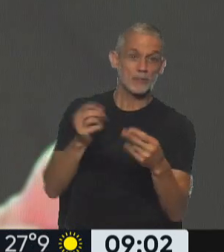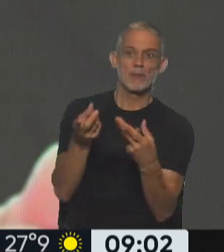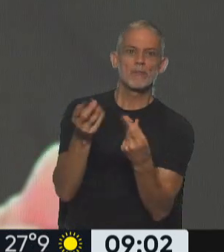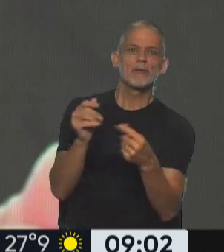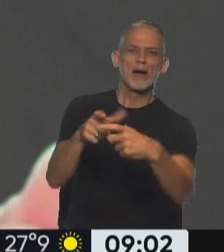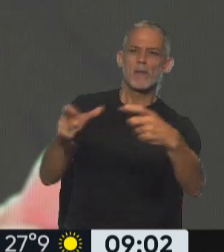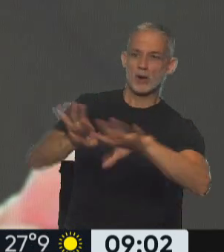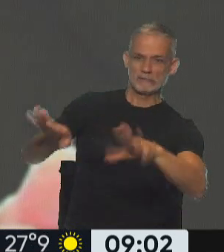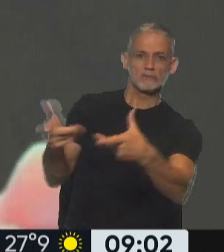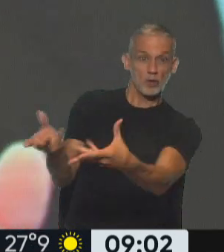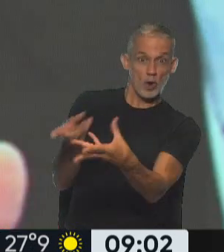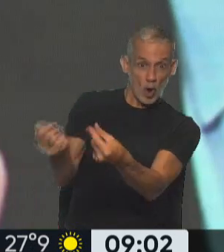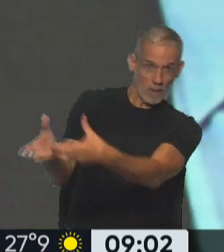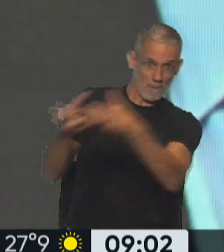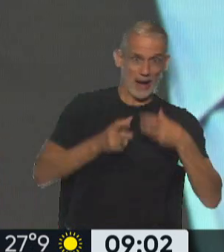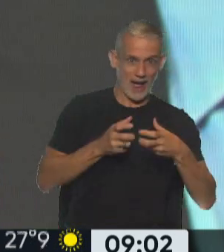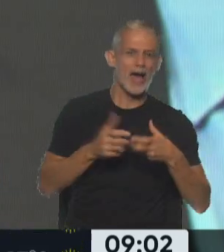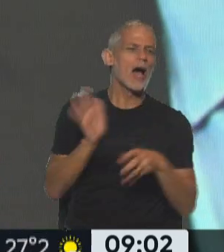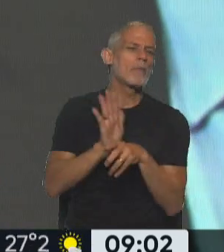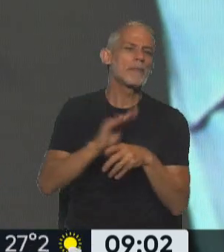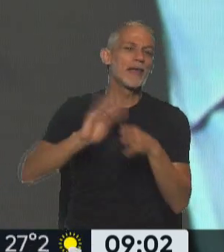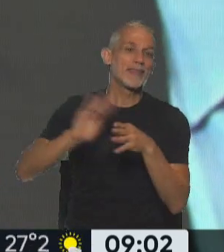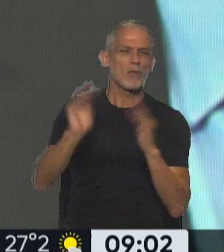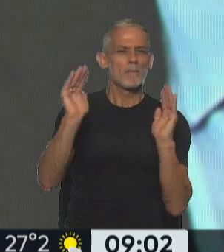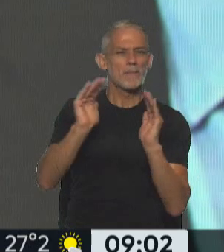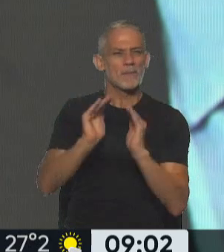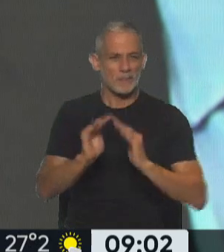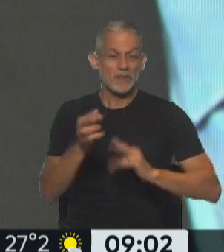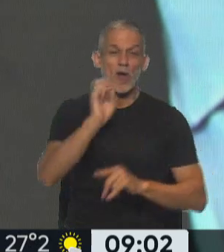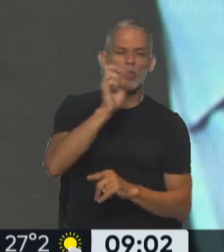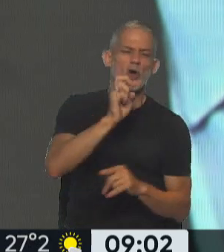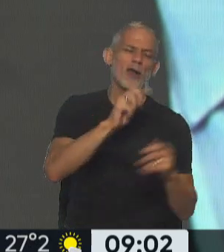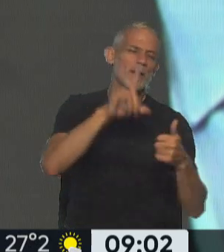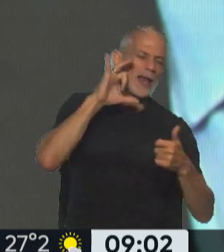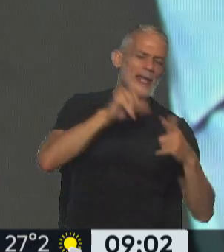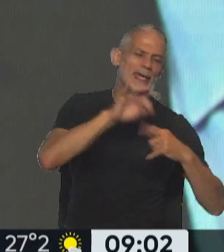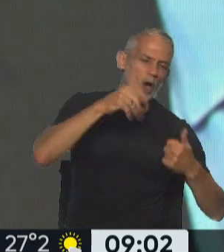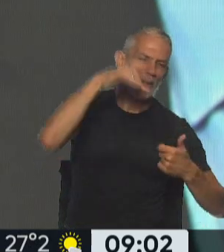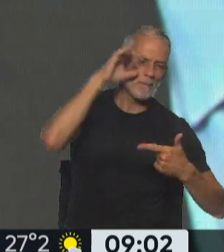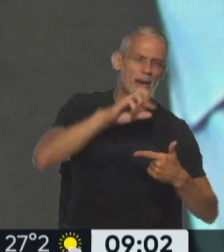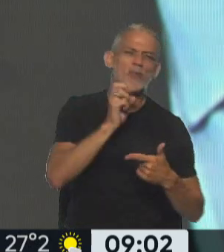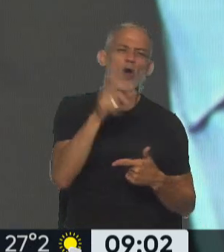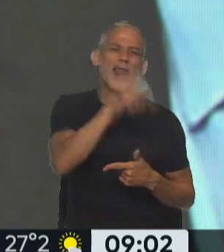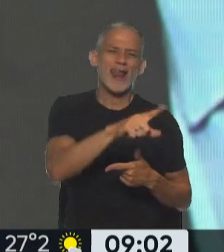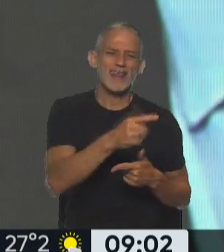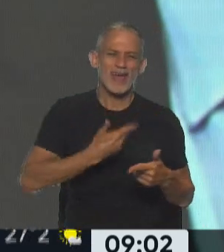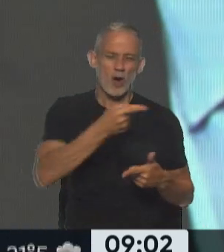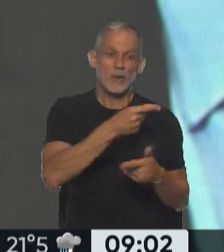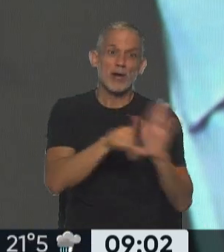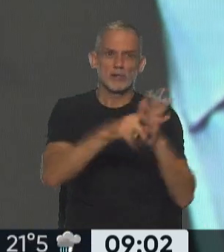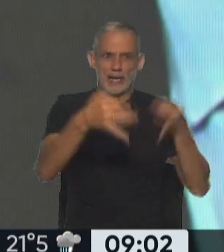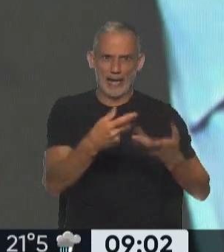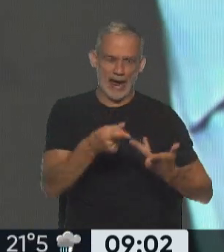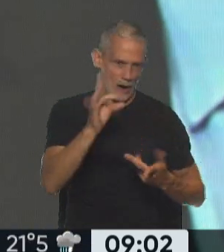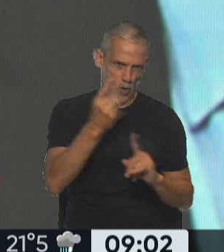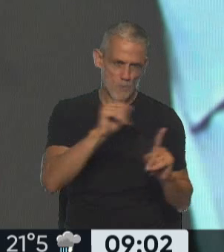que intervienen en la operación después de el dólar contado con liquio, MEP, estos dólares financieros, legales, pero que